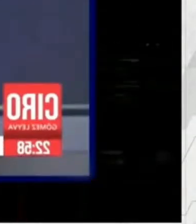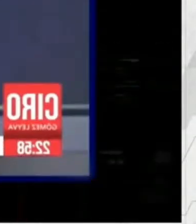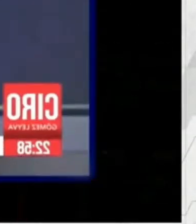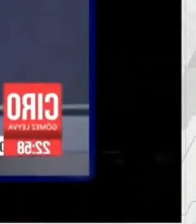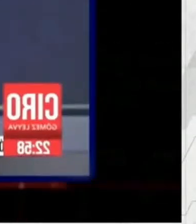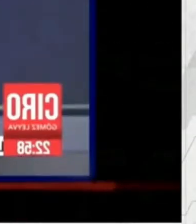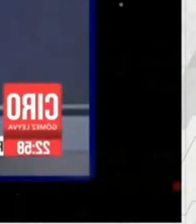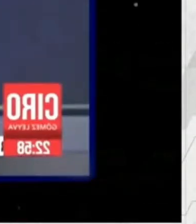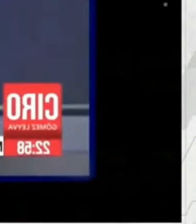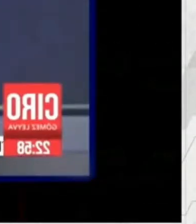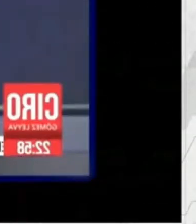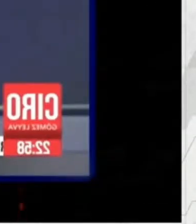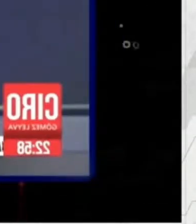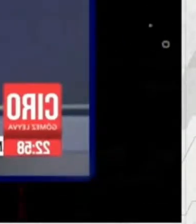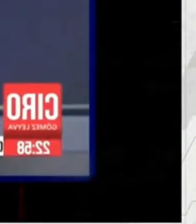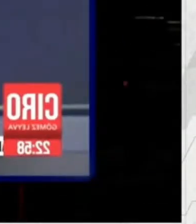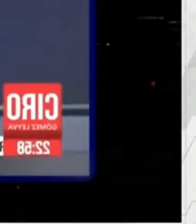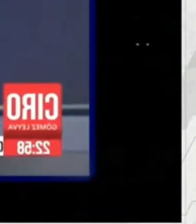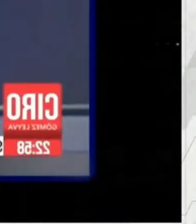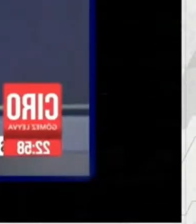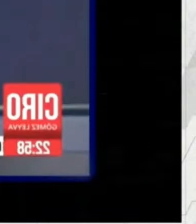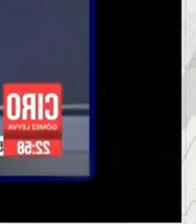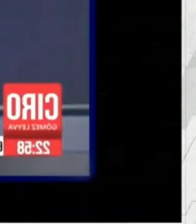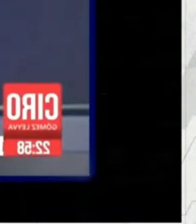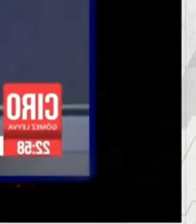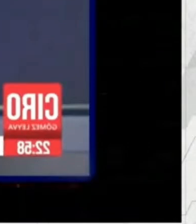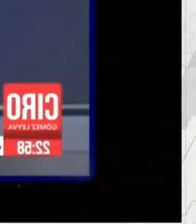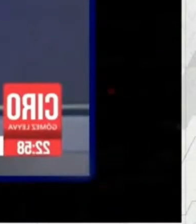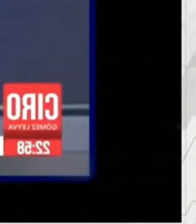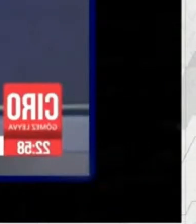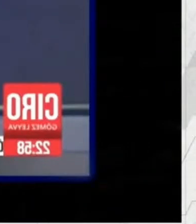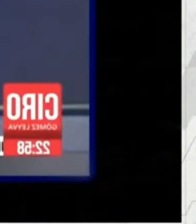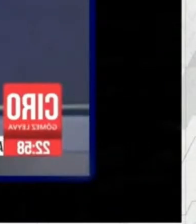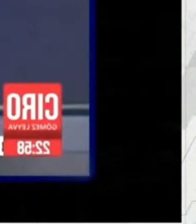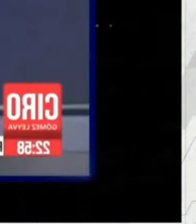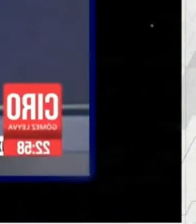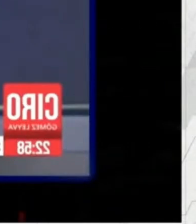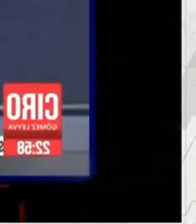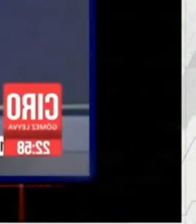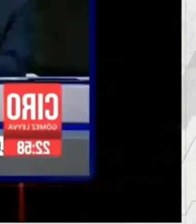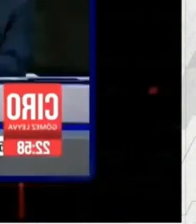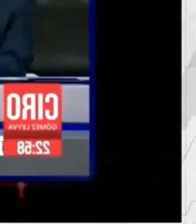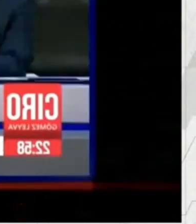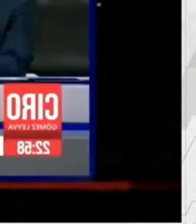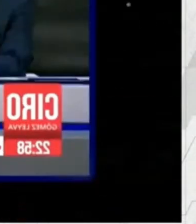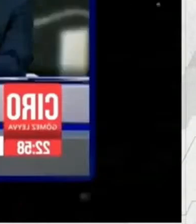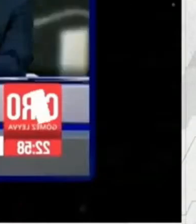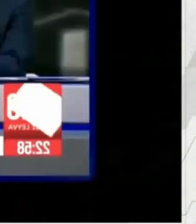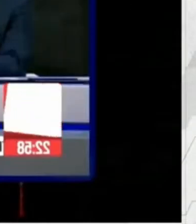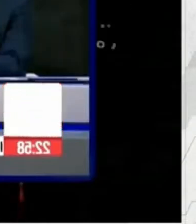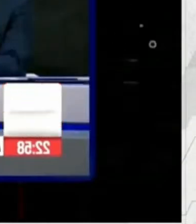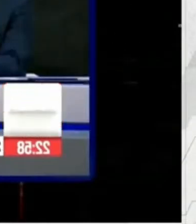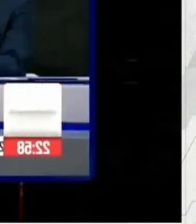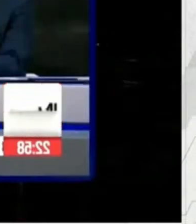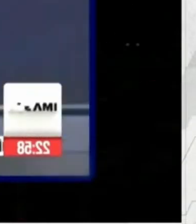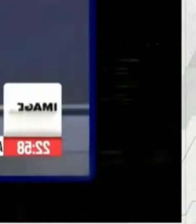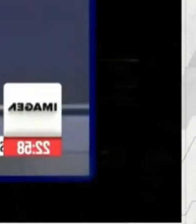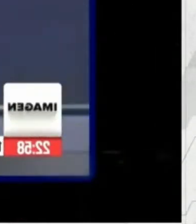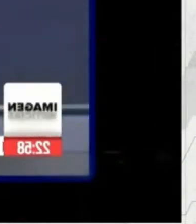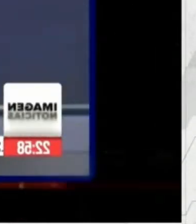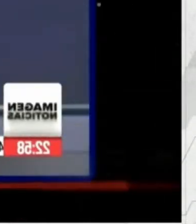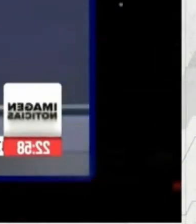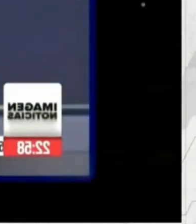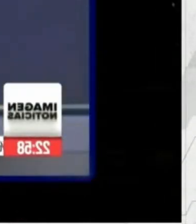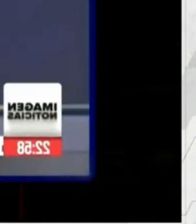petróleo. Porque van a dejar ese petróleo pesado, ese que no es muy bueno para hacer gasolinas, que es muy caro de refinar. Lo